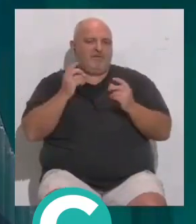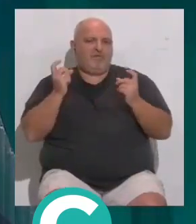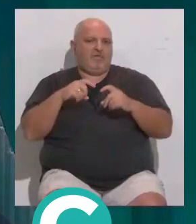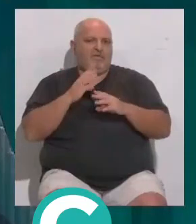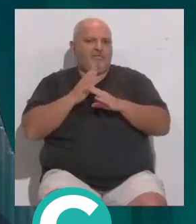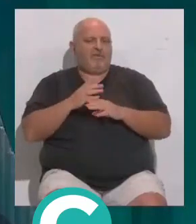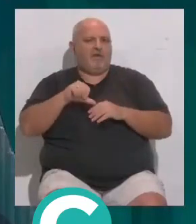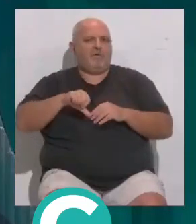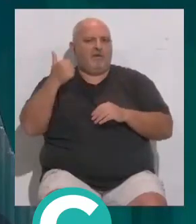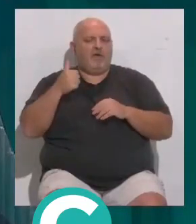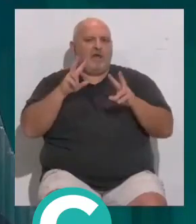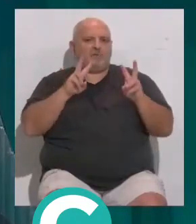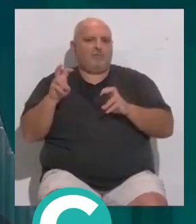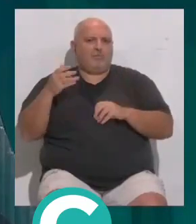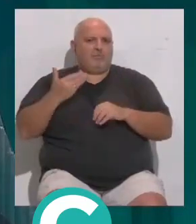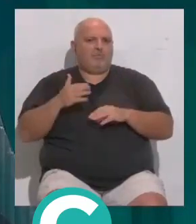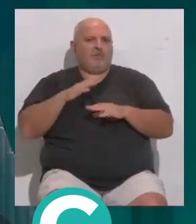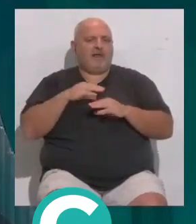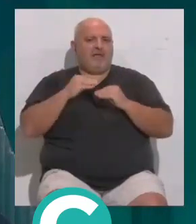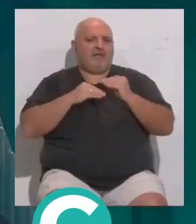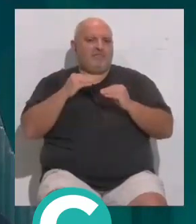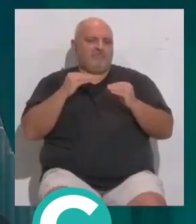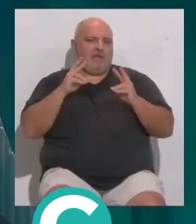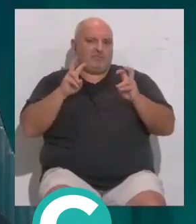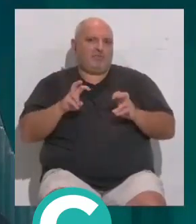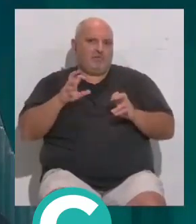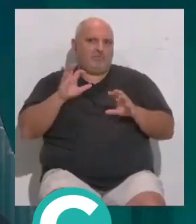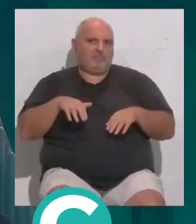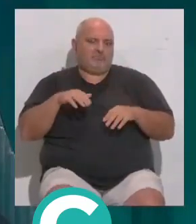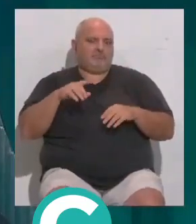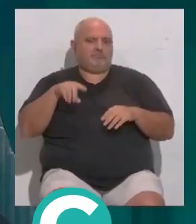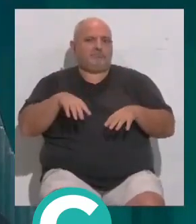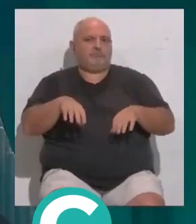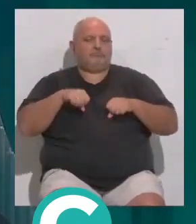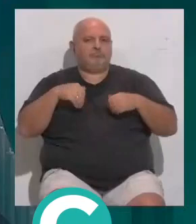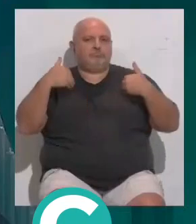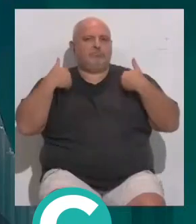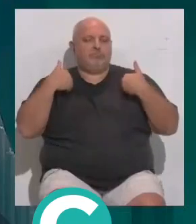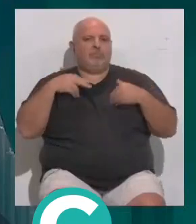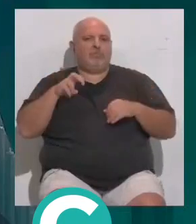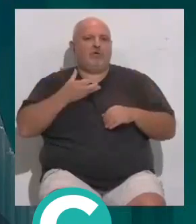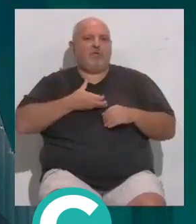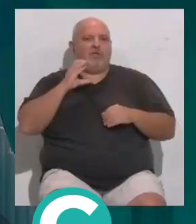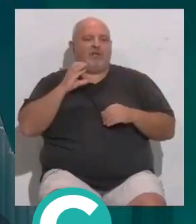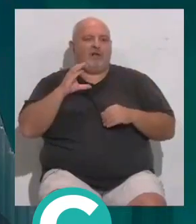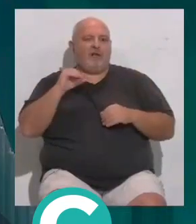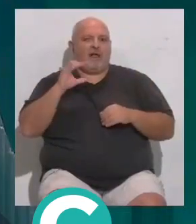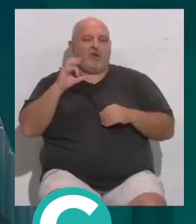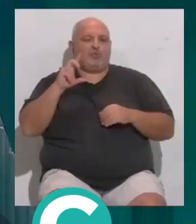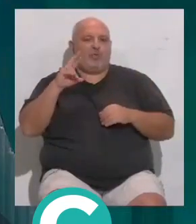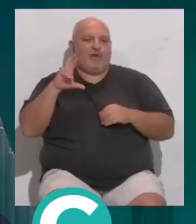en la que se han aprobado asuntos importantes para la ciudad y en la que también tomaba posesión de su cargo como concejal Carlos